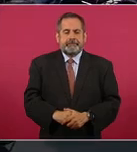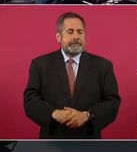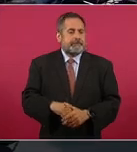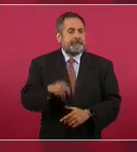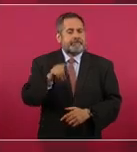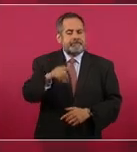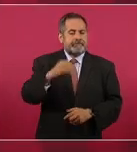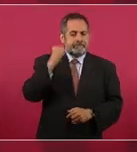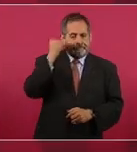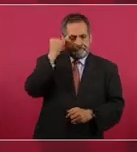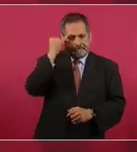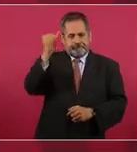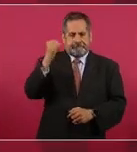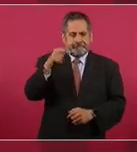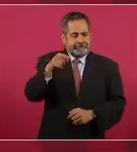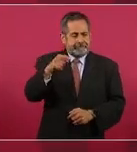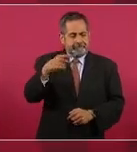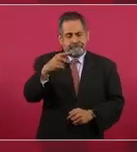idea que se tiene